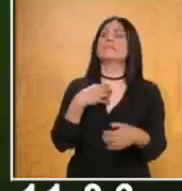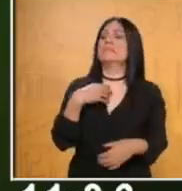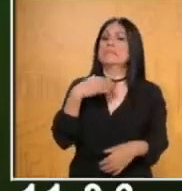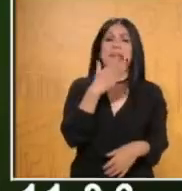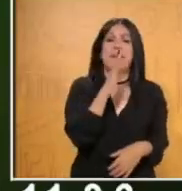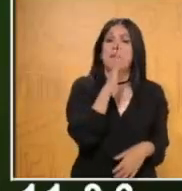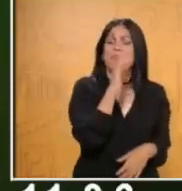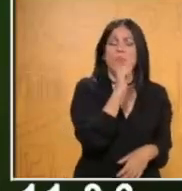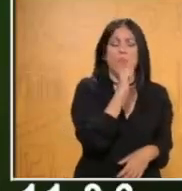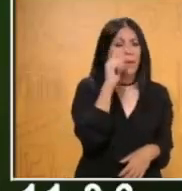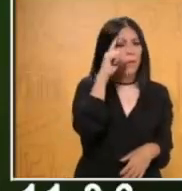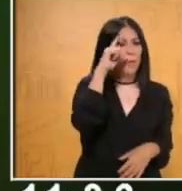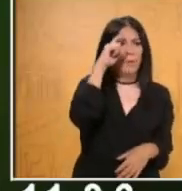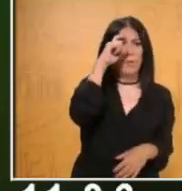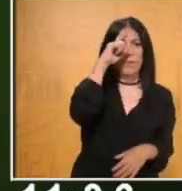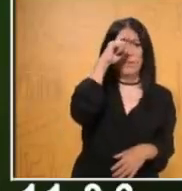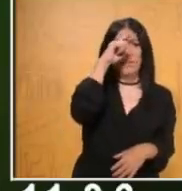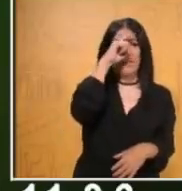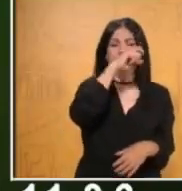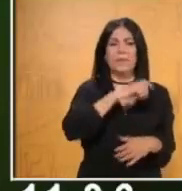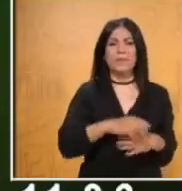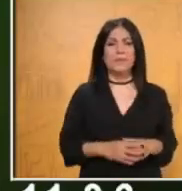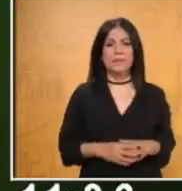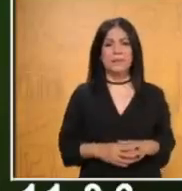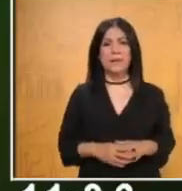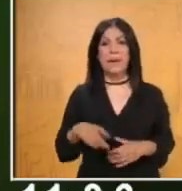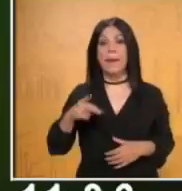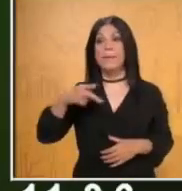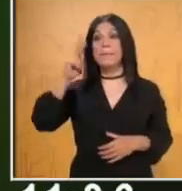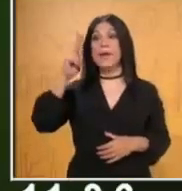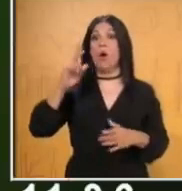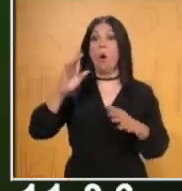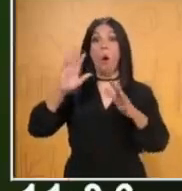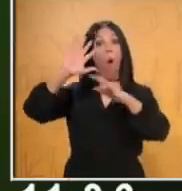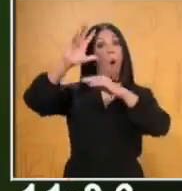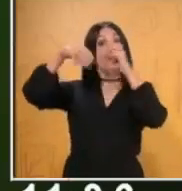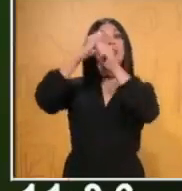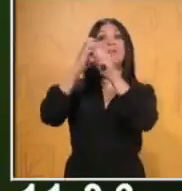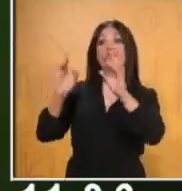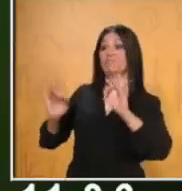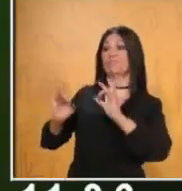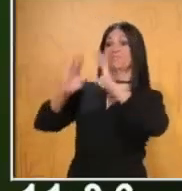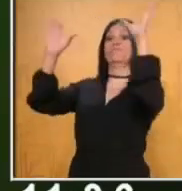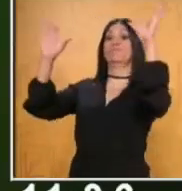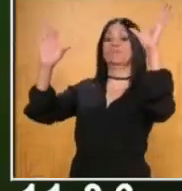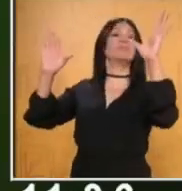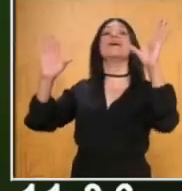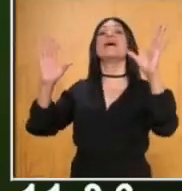Pero como el día anterior, apareció el enano saltarín.